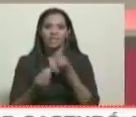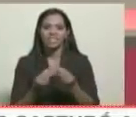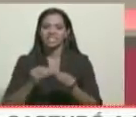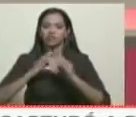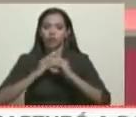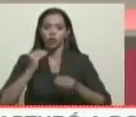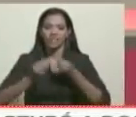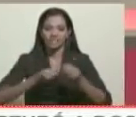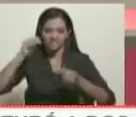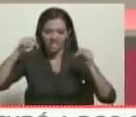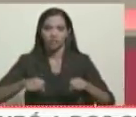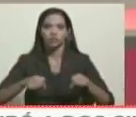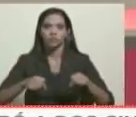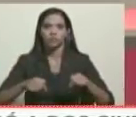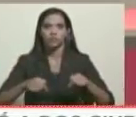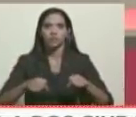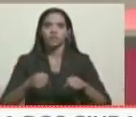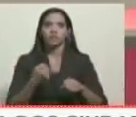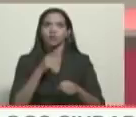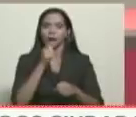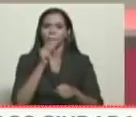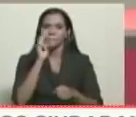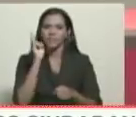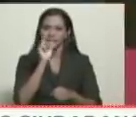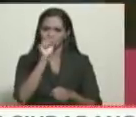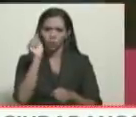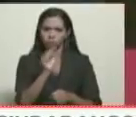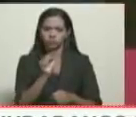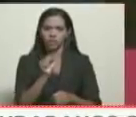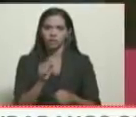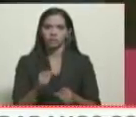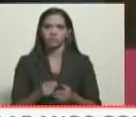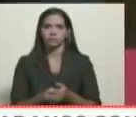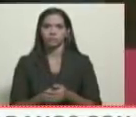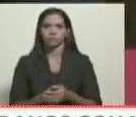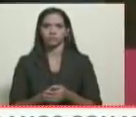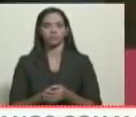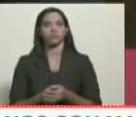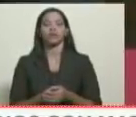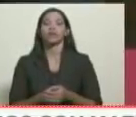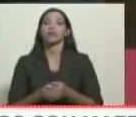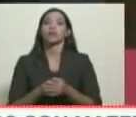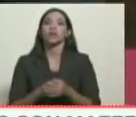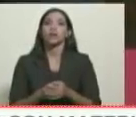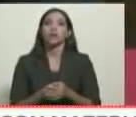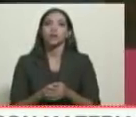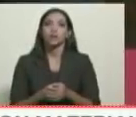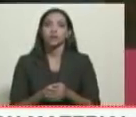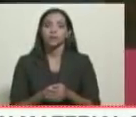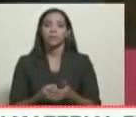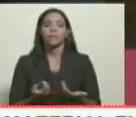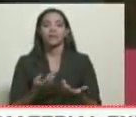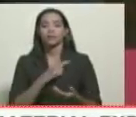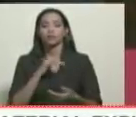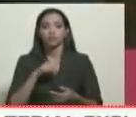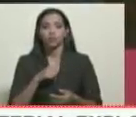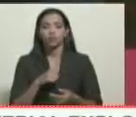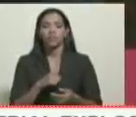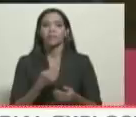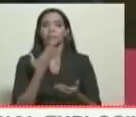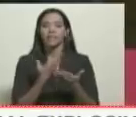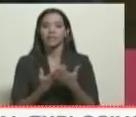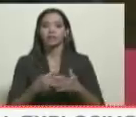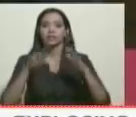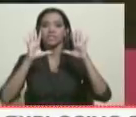está haciendo? Si yo le hiciera esa pregunta, ¿usted qué me respondería? Fíjate, en marcha nosotros hemos solicitado en este momento